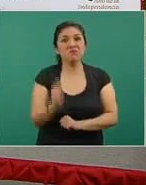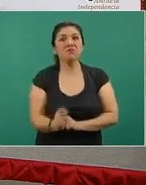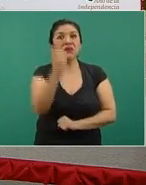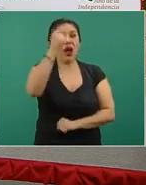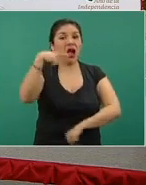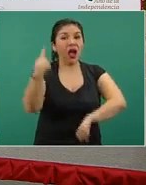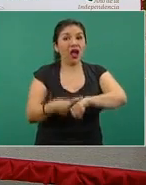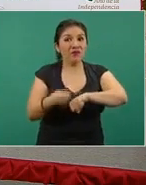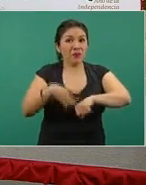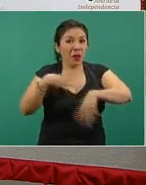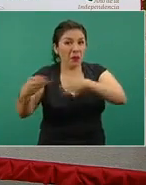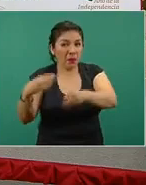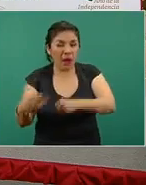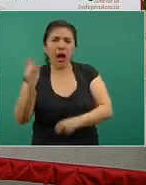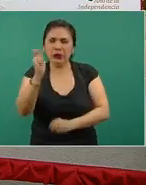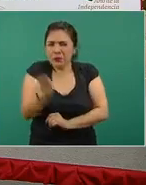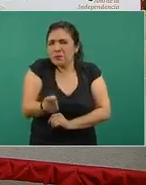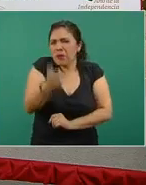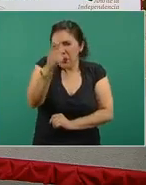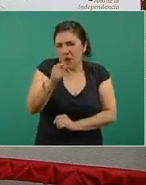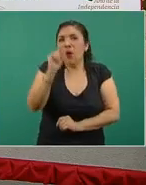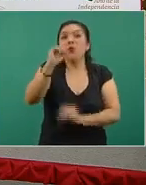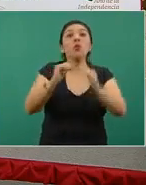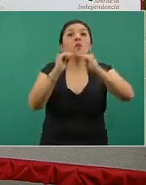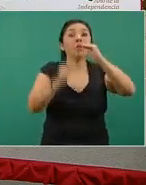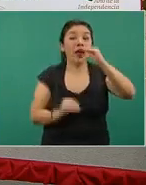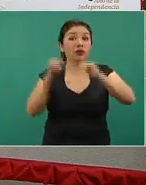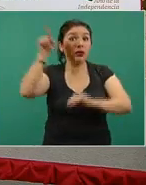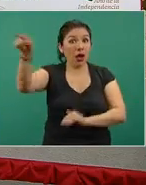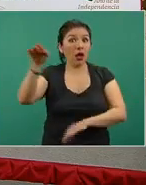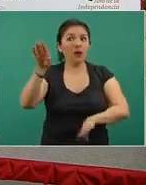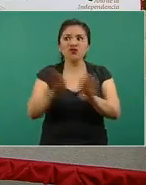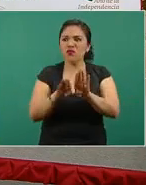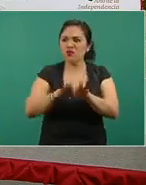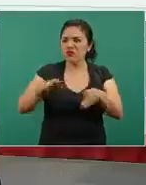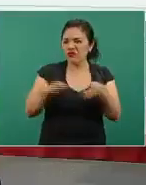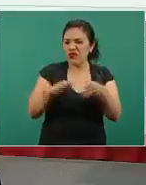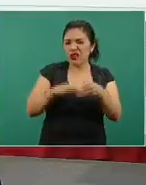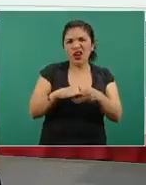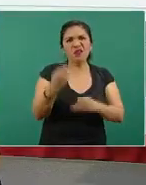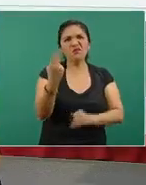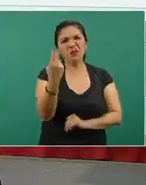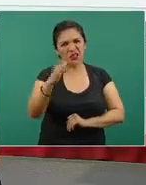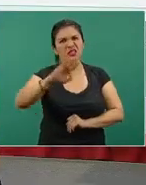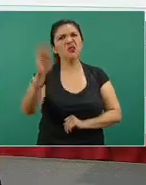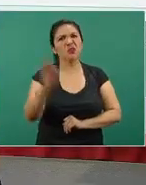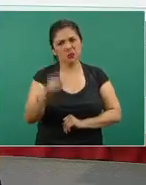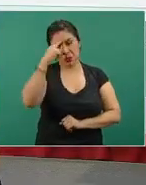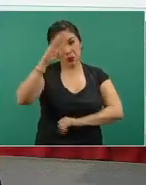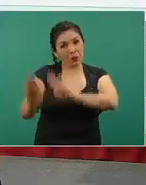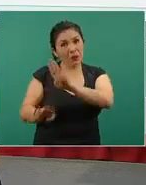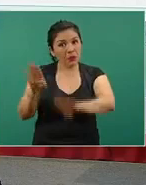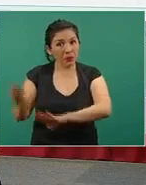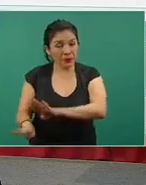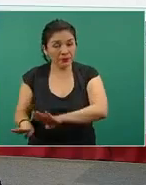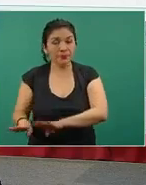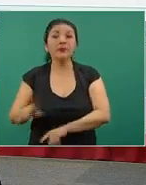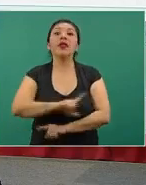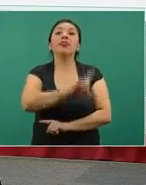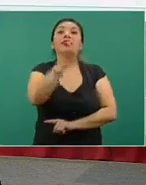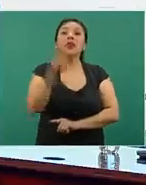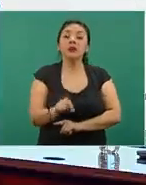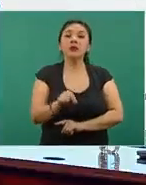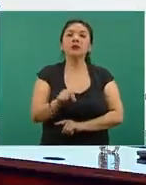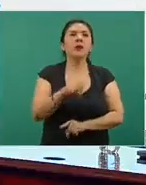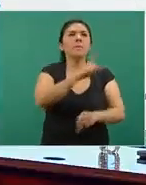fue semejante, aunque un poco menor. Ellos llegaron como a 25 % de letalidad. Después, en casi